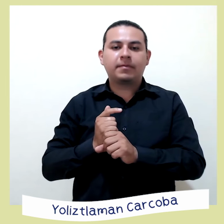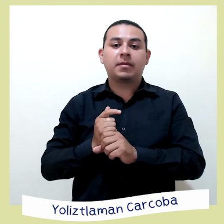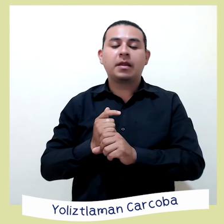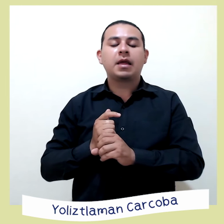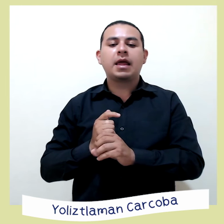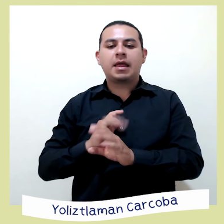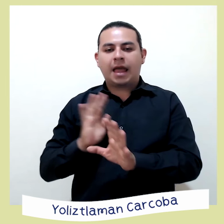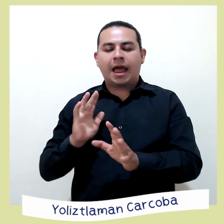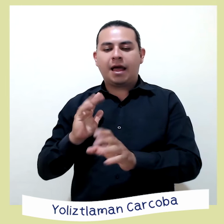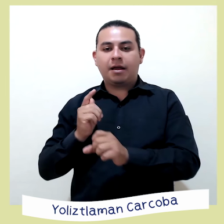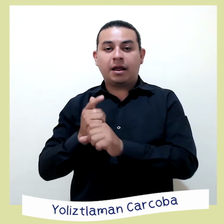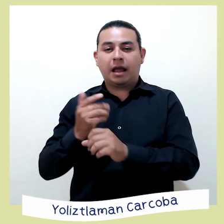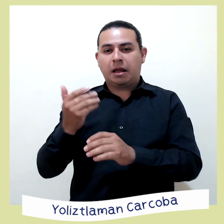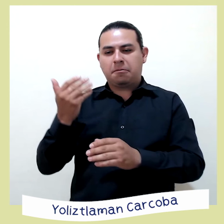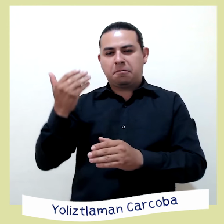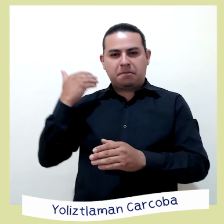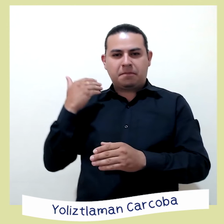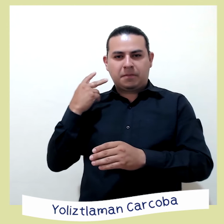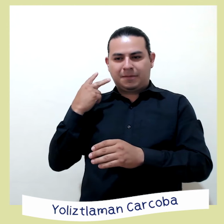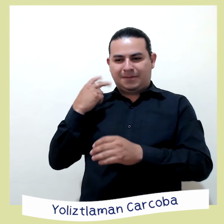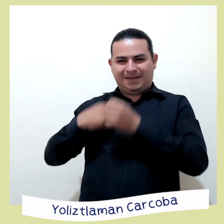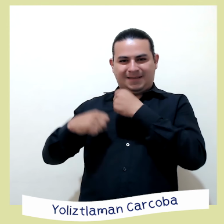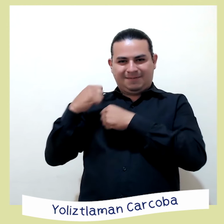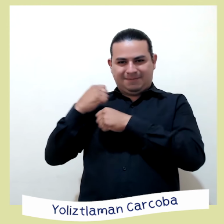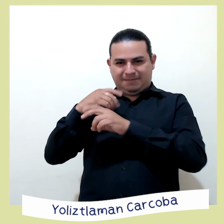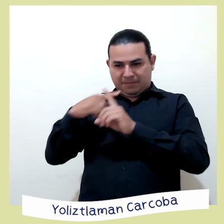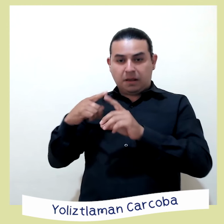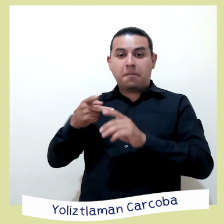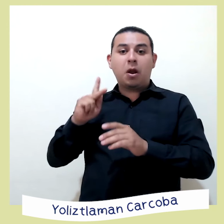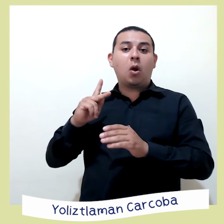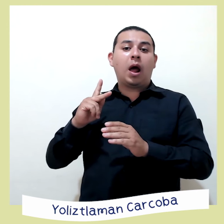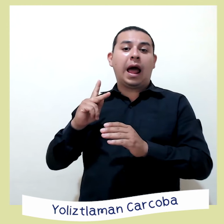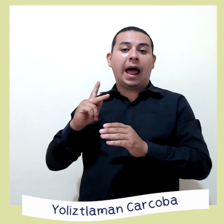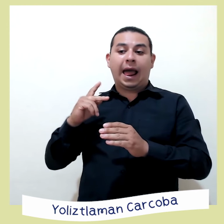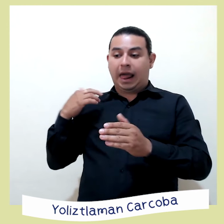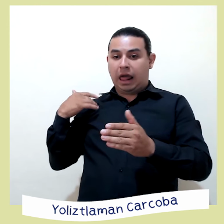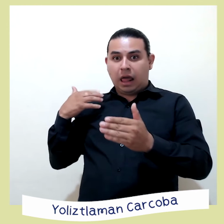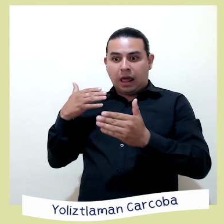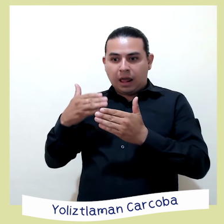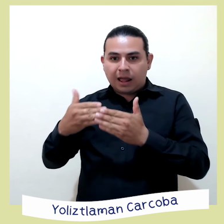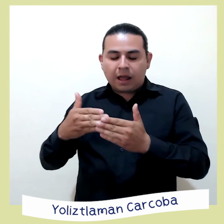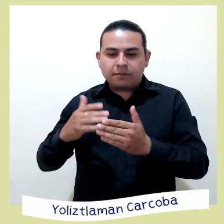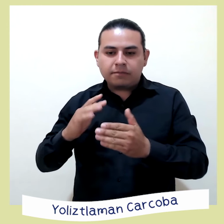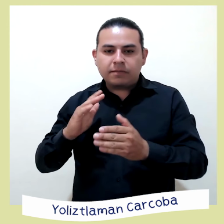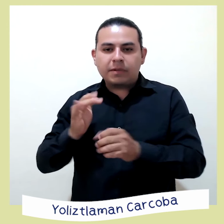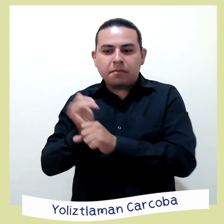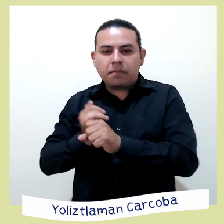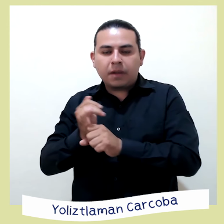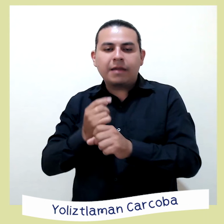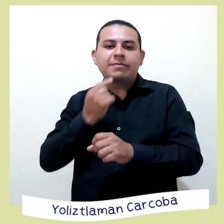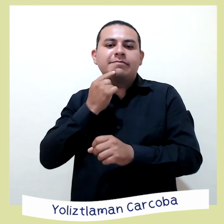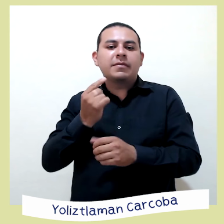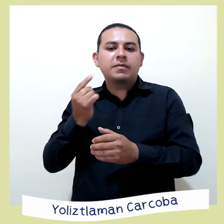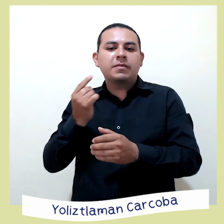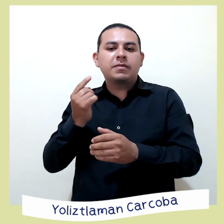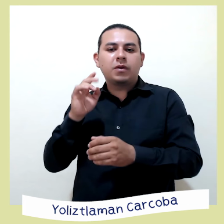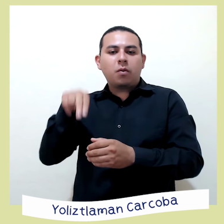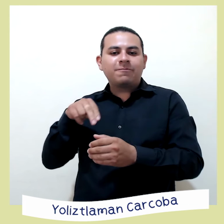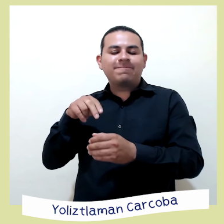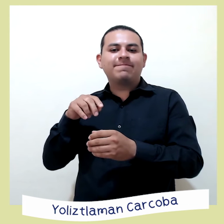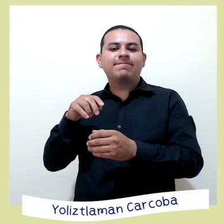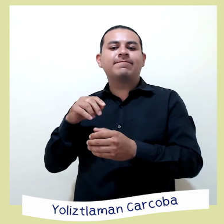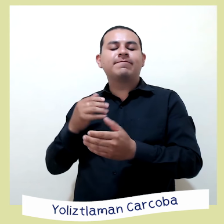clara a raíz de una iniciativa de las Naciones Unidas que comenzó hace ya 2 años y medio, que es la